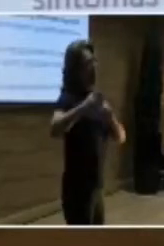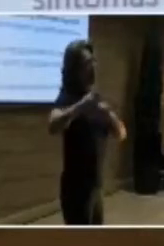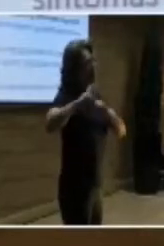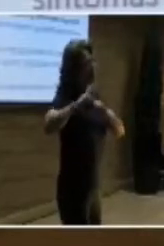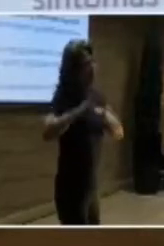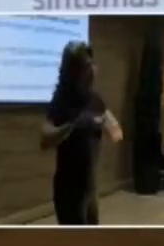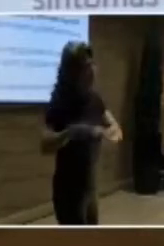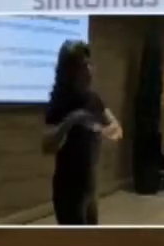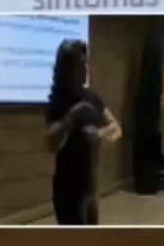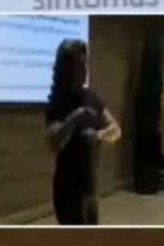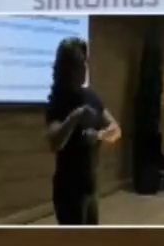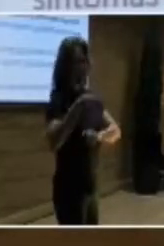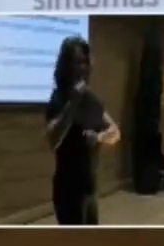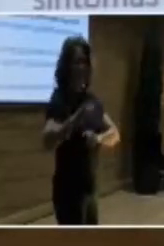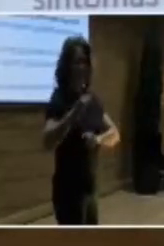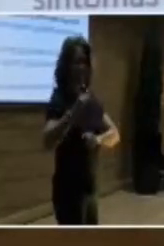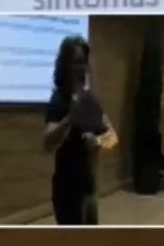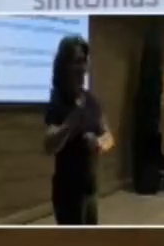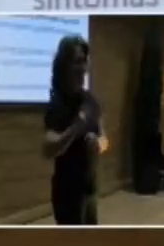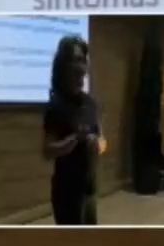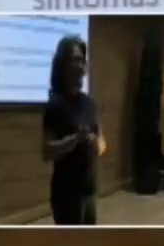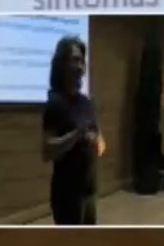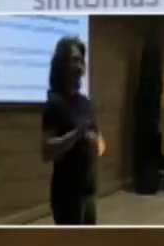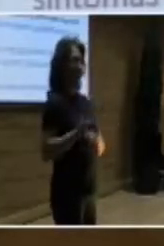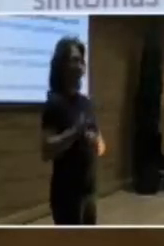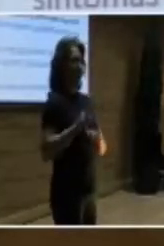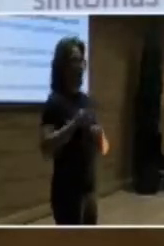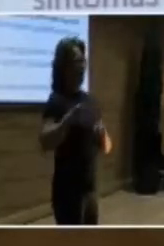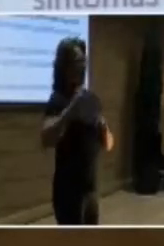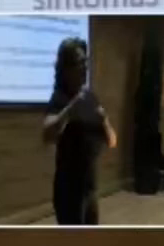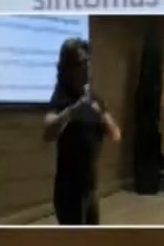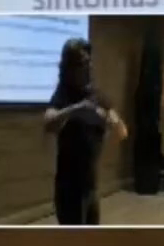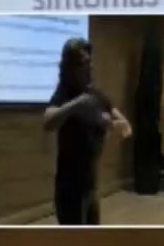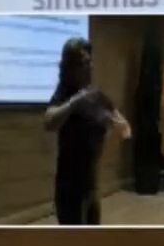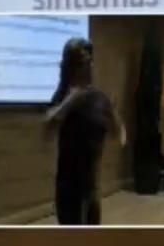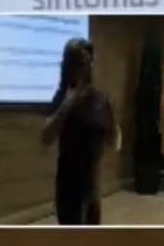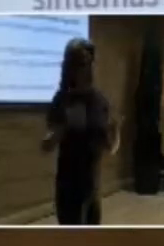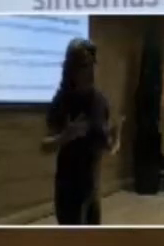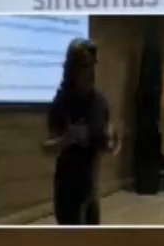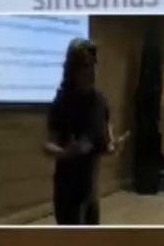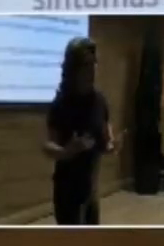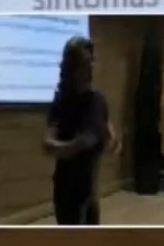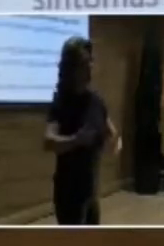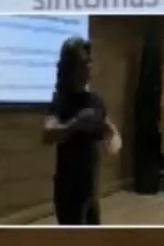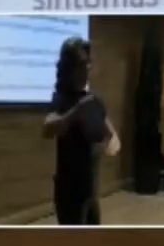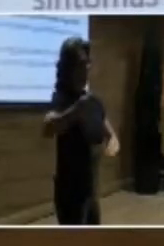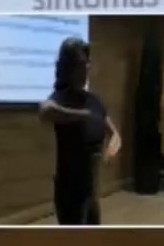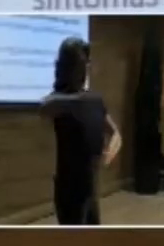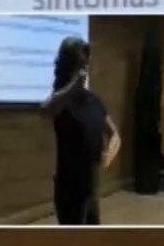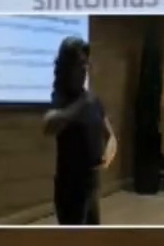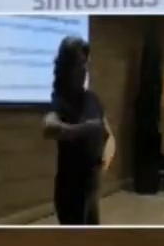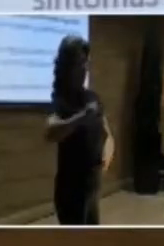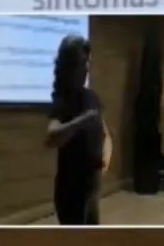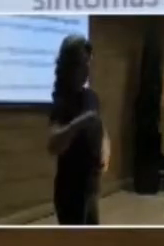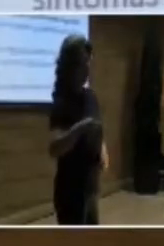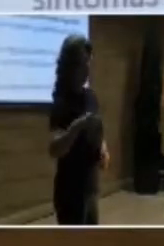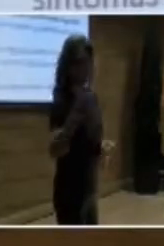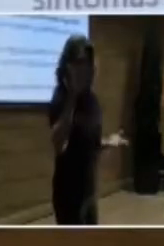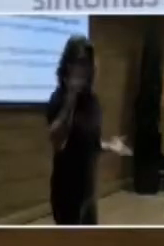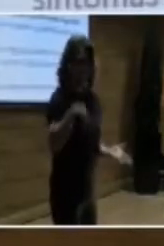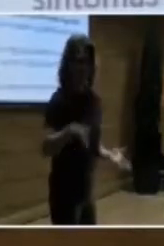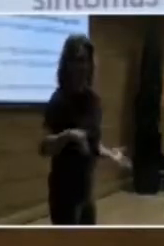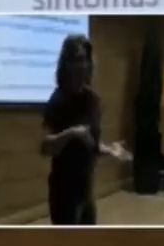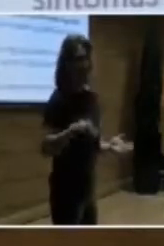el diagnóstico no es nada sofisticada y yo creo que nada cara tampoco, es tiempo de consulta. Más